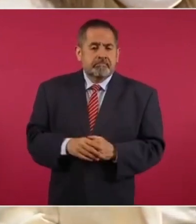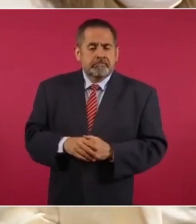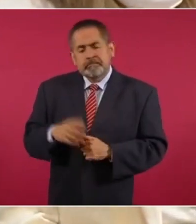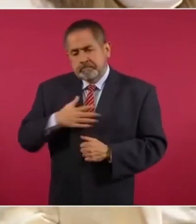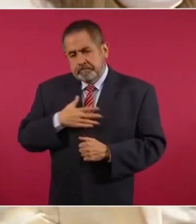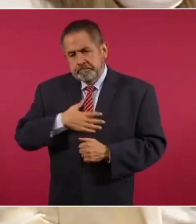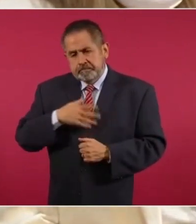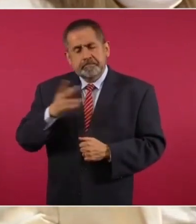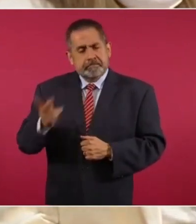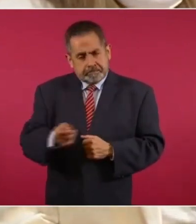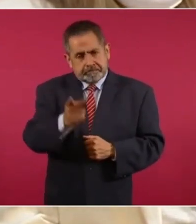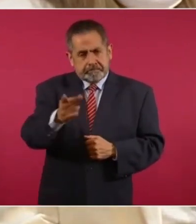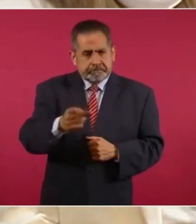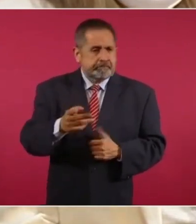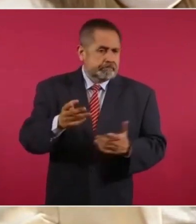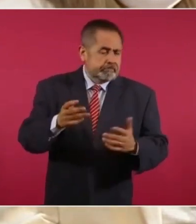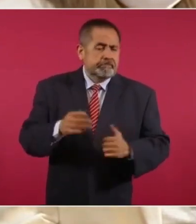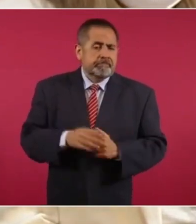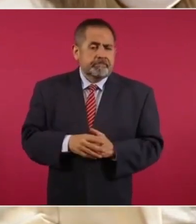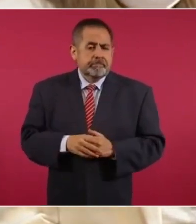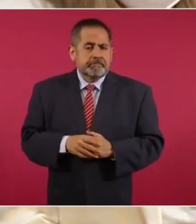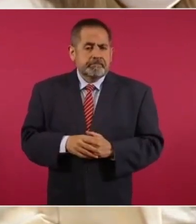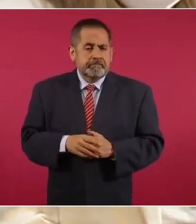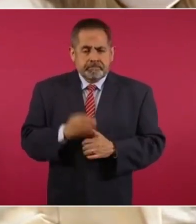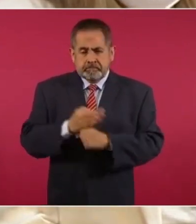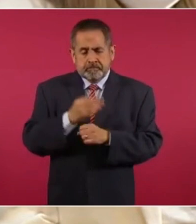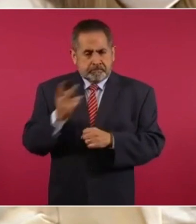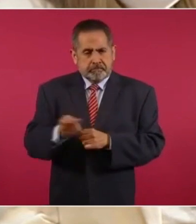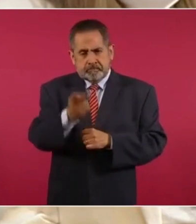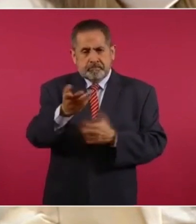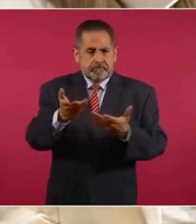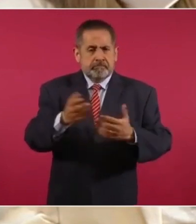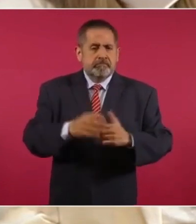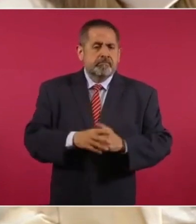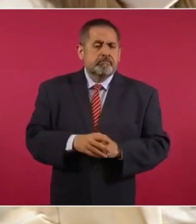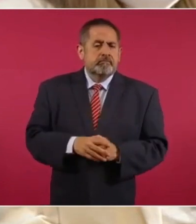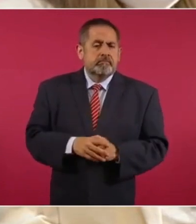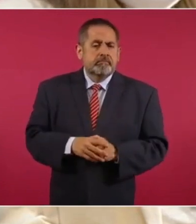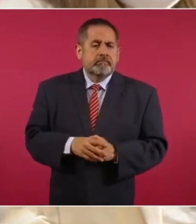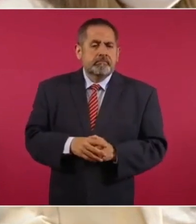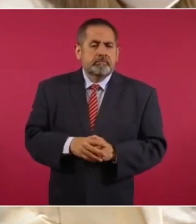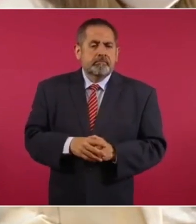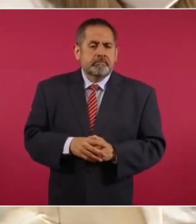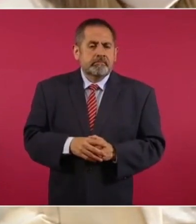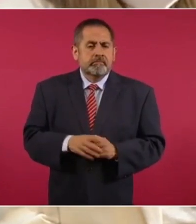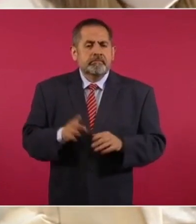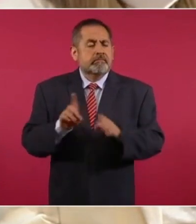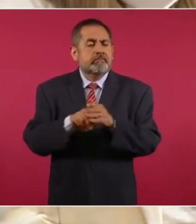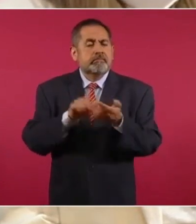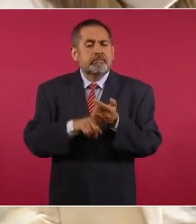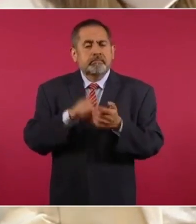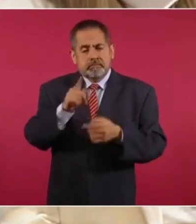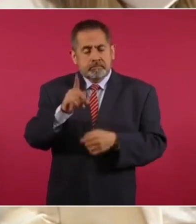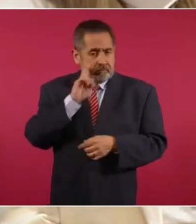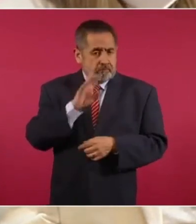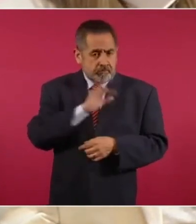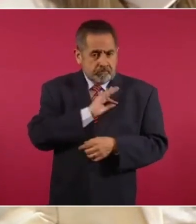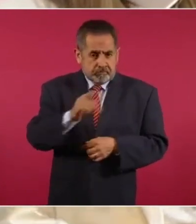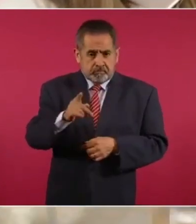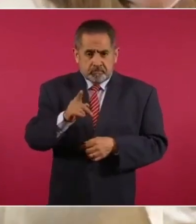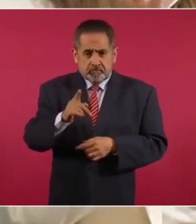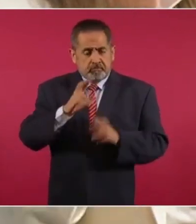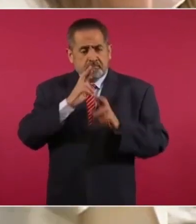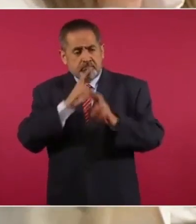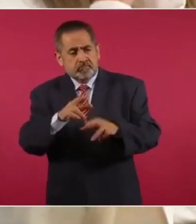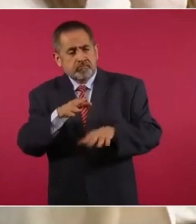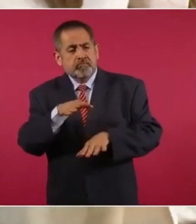pregunta que le quiero hacer en este momento es si está dispuesto a responder